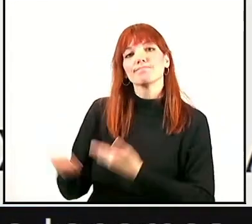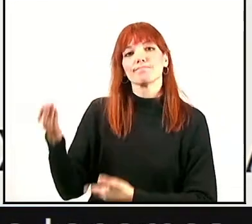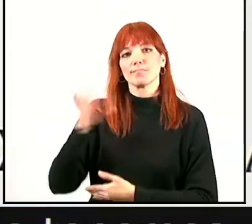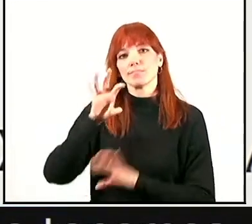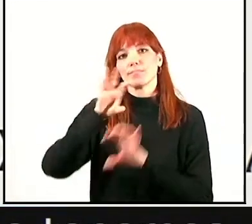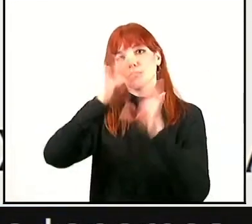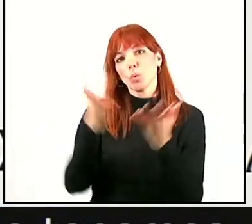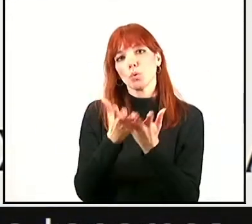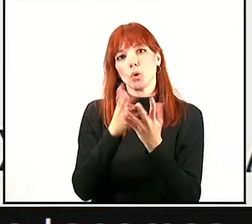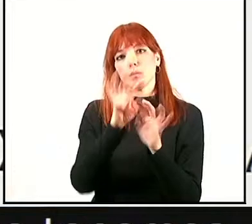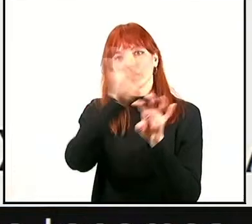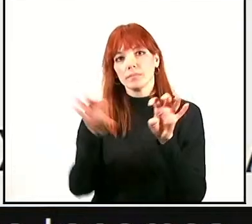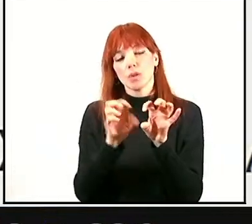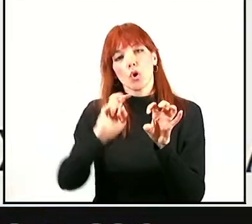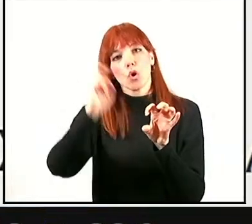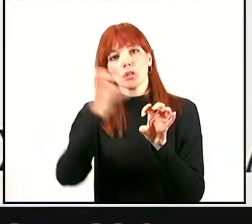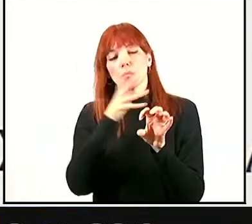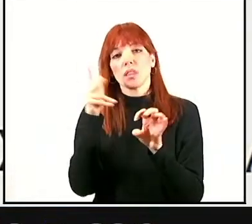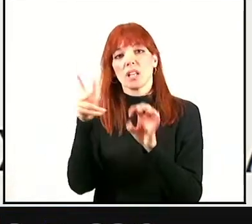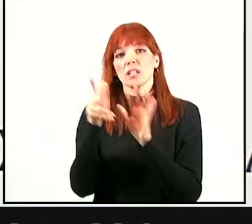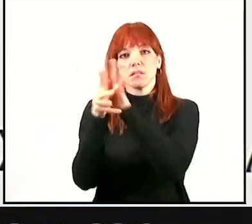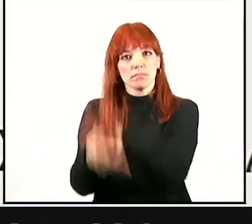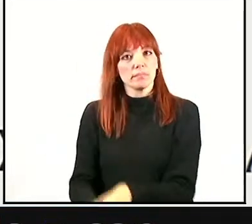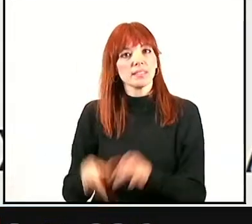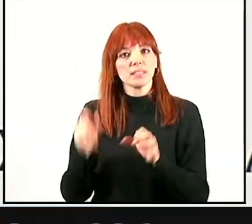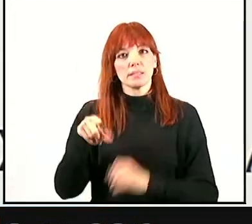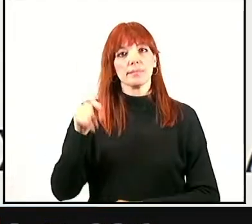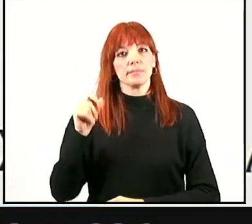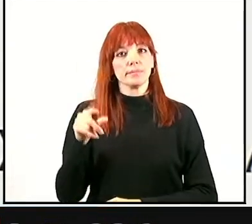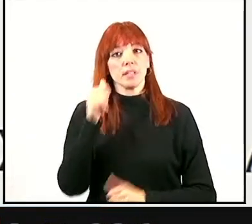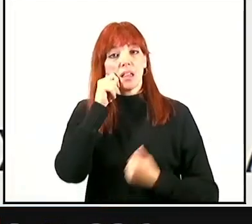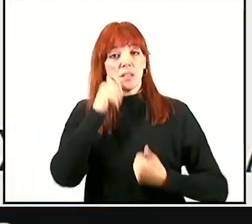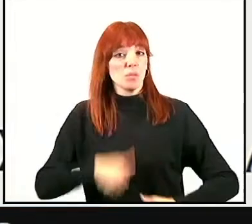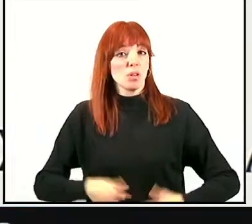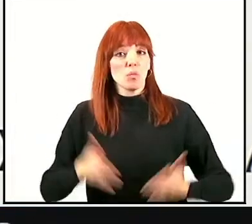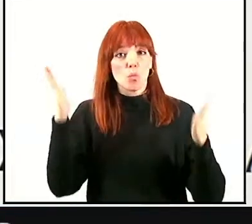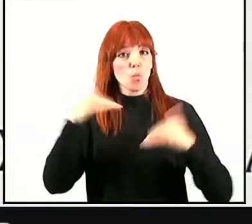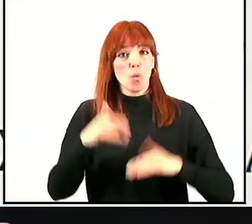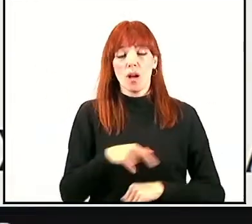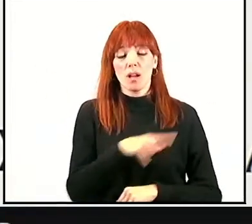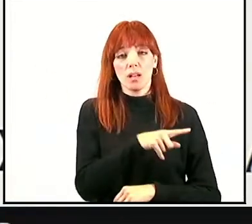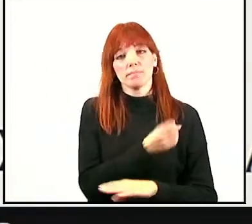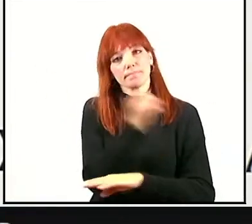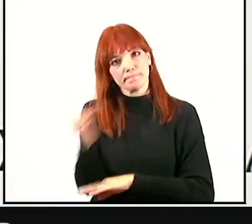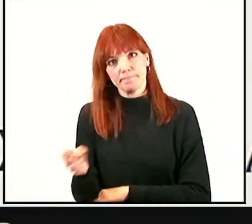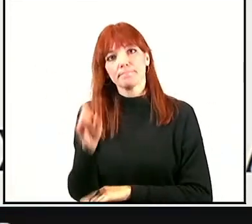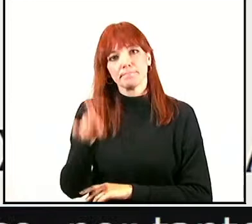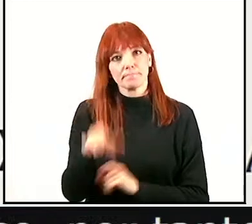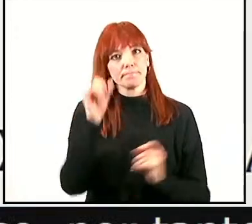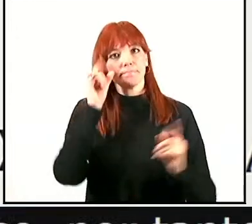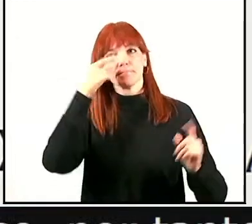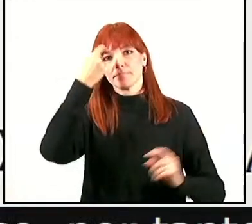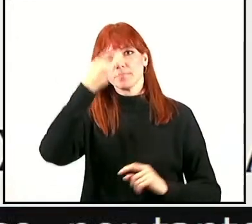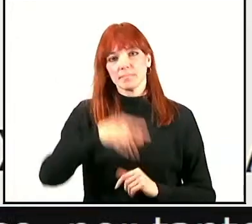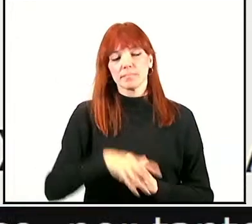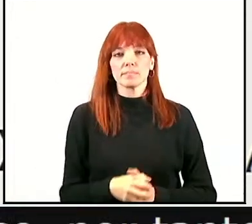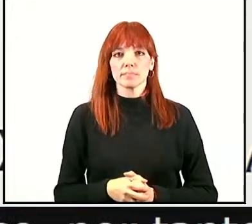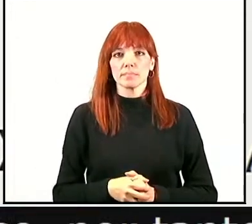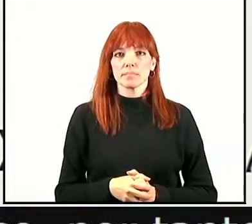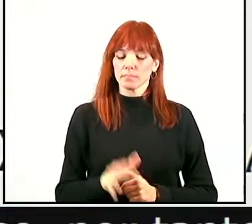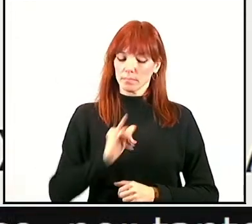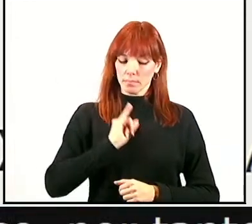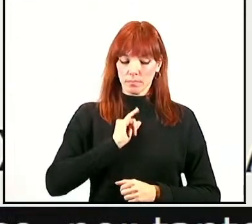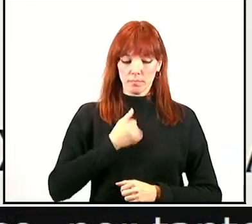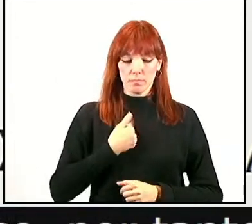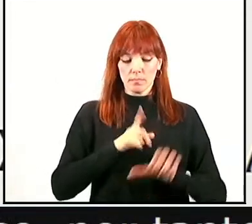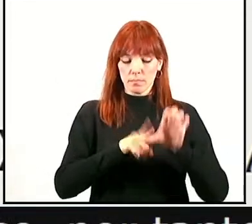y con aquellos sitios donde se vulneran de manera permanente los derechos humanos y que eso, por tanto, también ha de estar en el ADN del extremeño